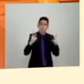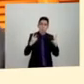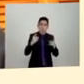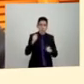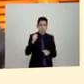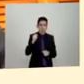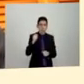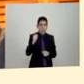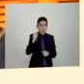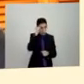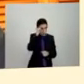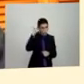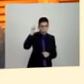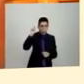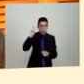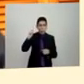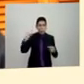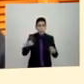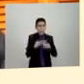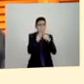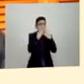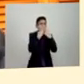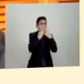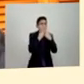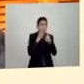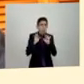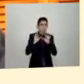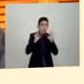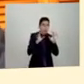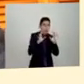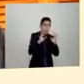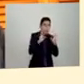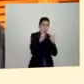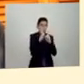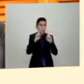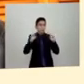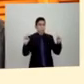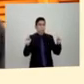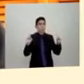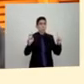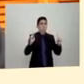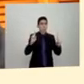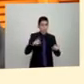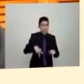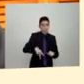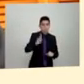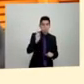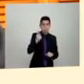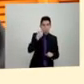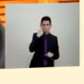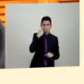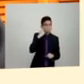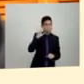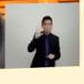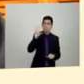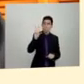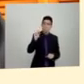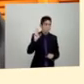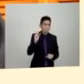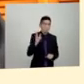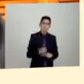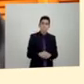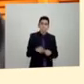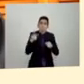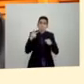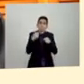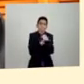del nacimiento, la crisis del distanciamiento. Y yo decía, pues fíjese que no. ¿no? Lo que